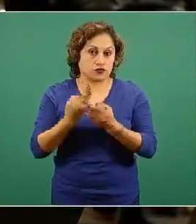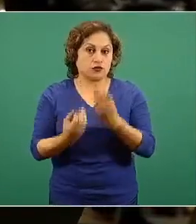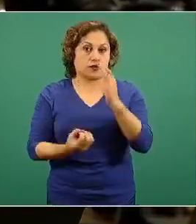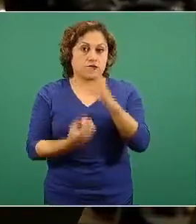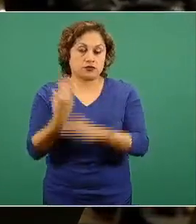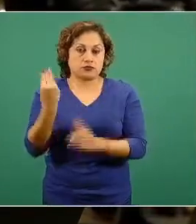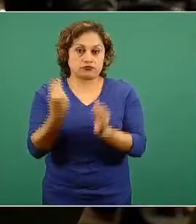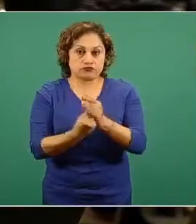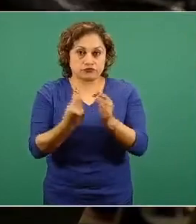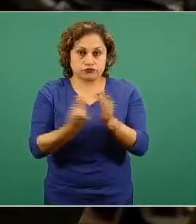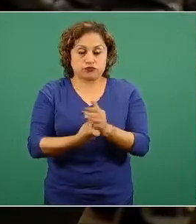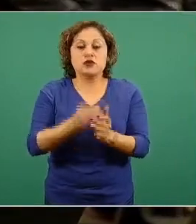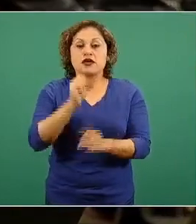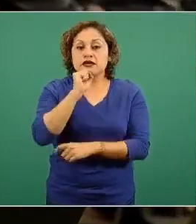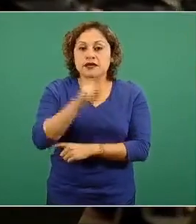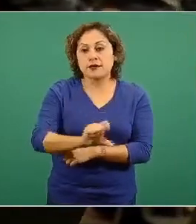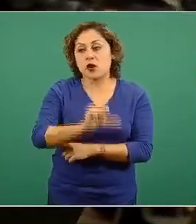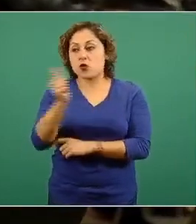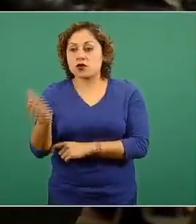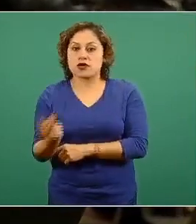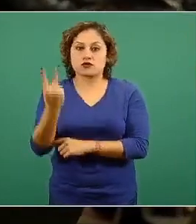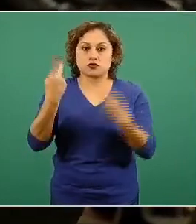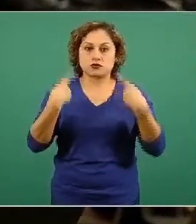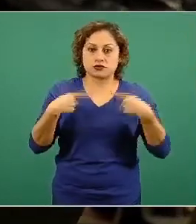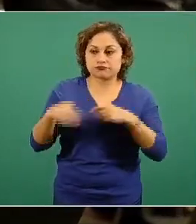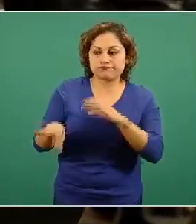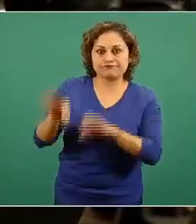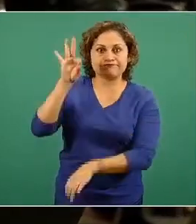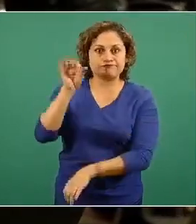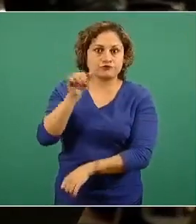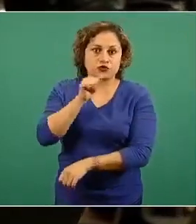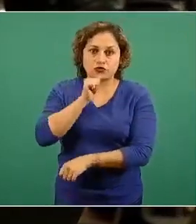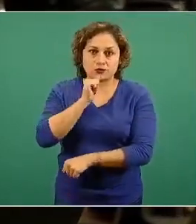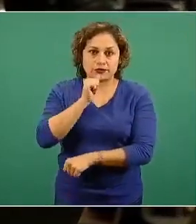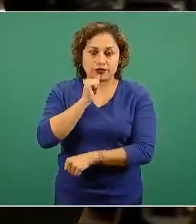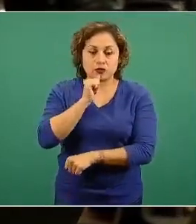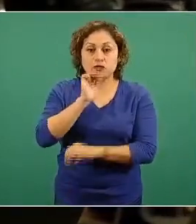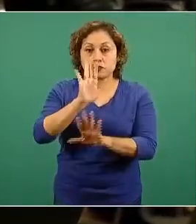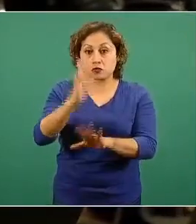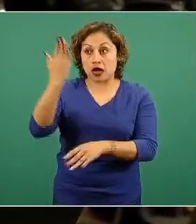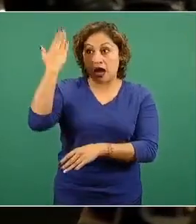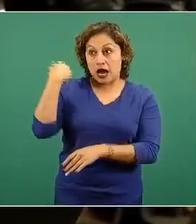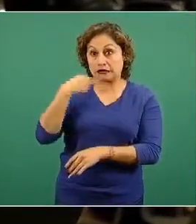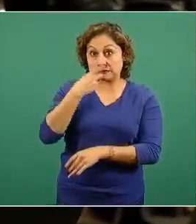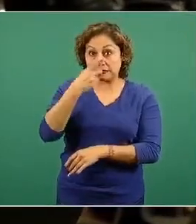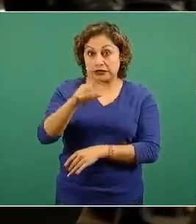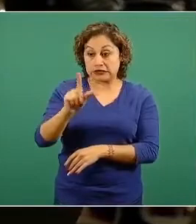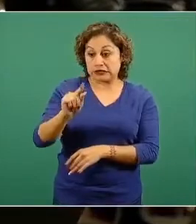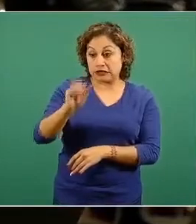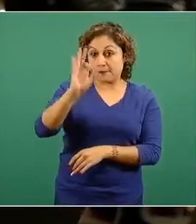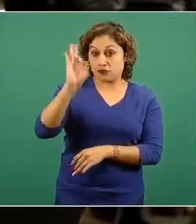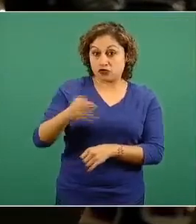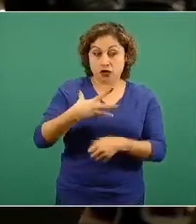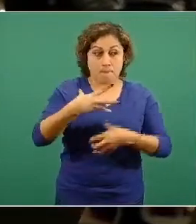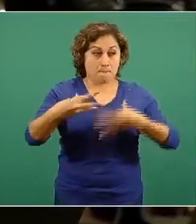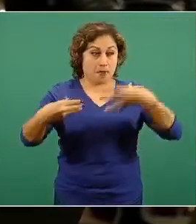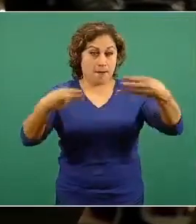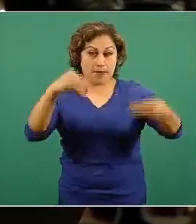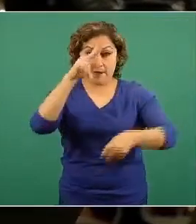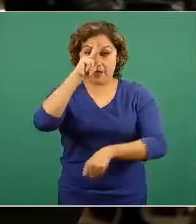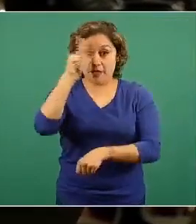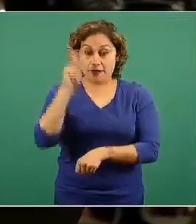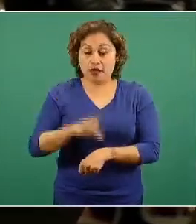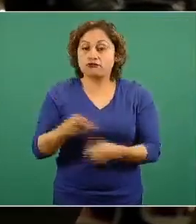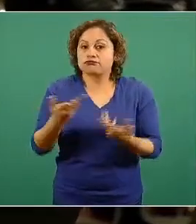no localizan, dado que se ha comentado que esta variante es 70% más contagiosa que la